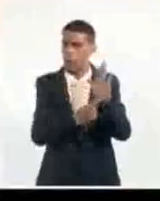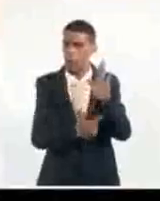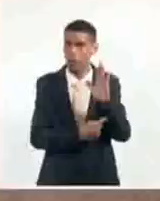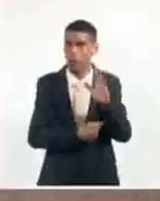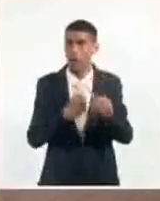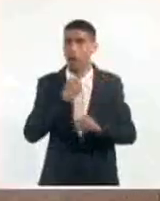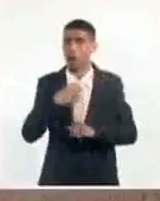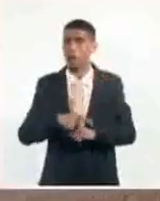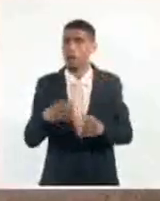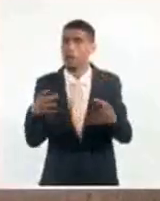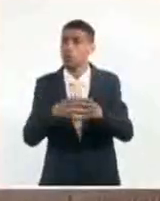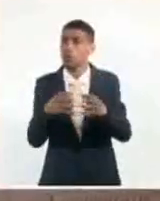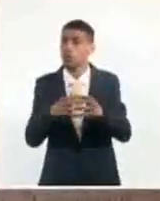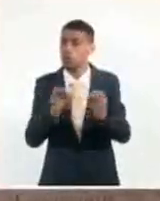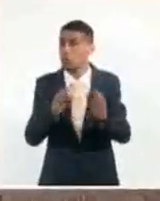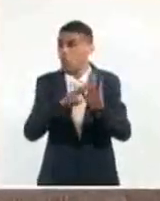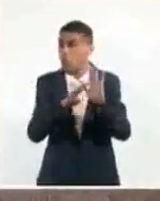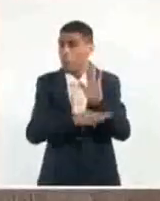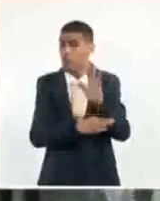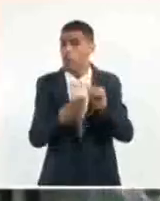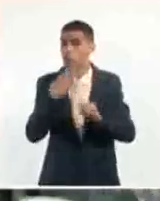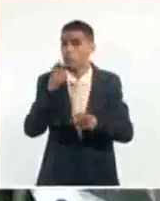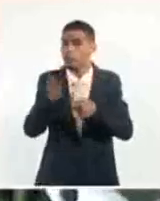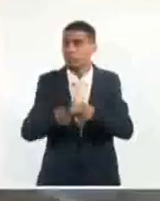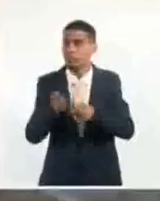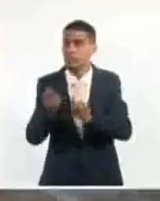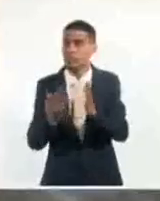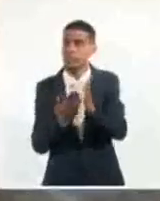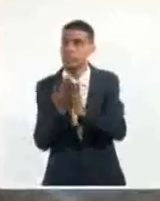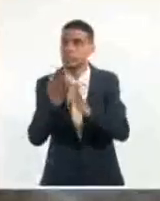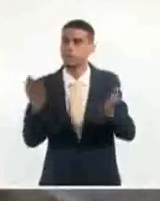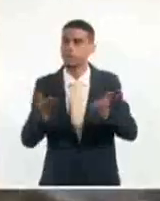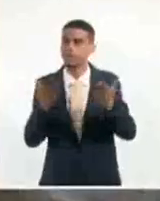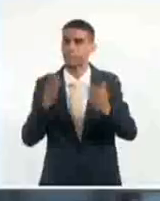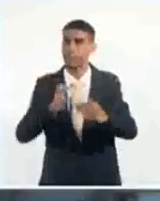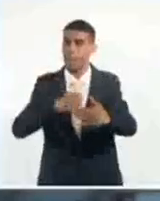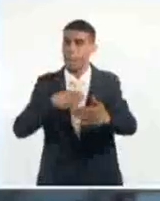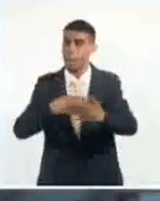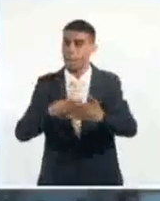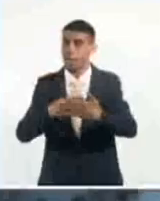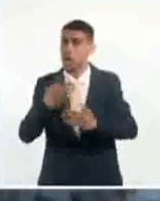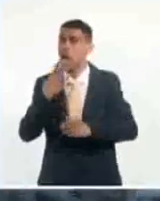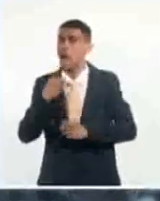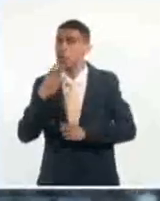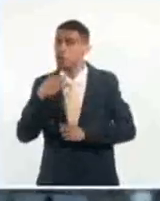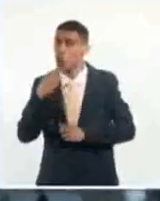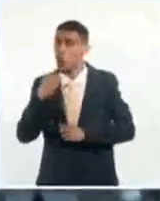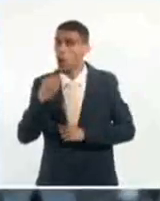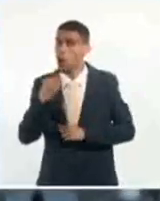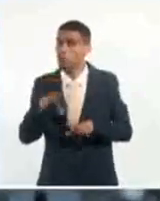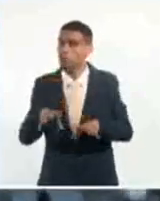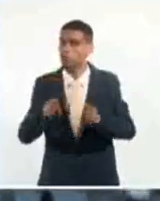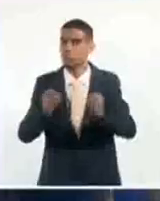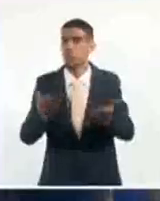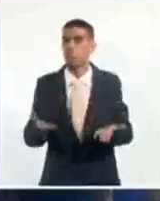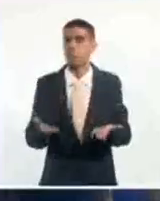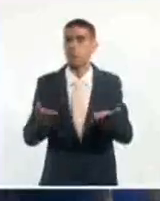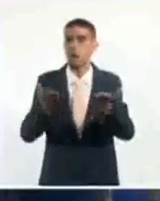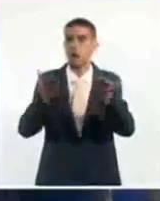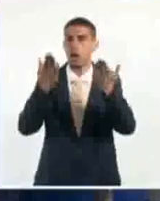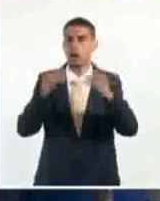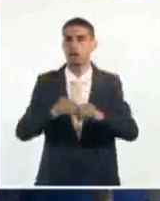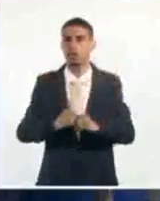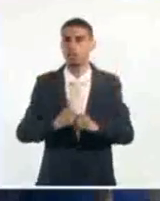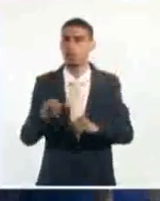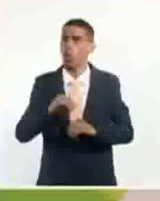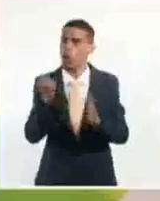adopción de un grupo de medidas para potenciar la agricultura, salvar la industria azucarera y estremecer la empresa estatal socialista. La